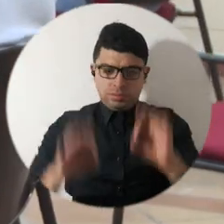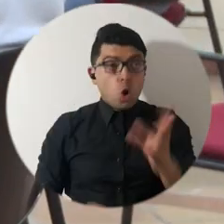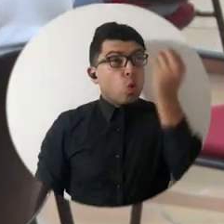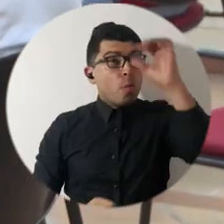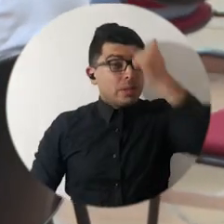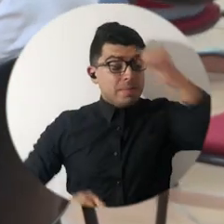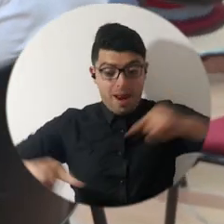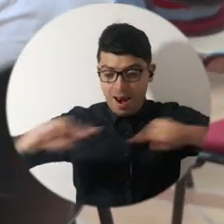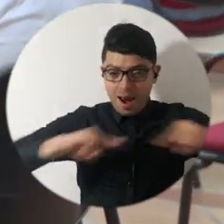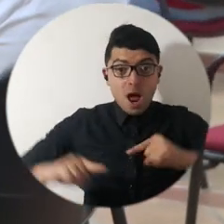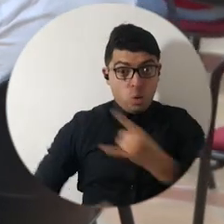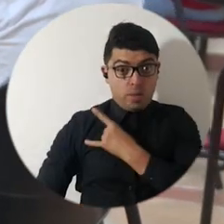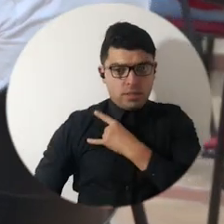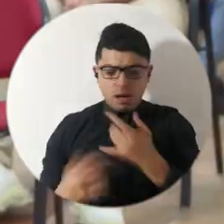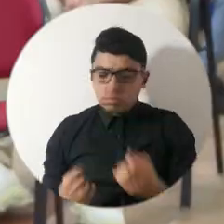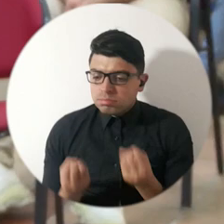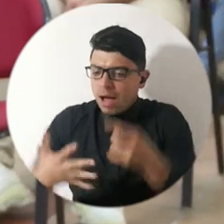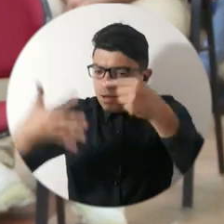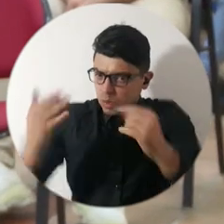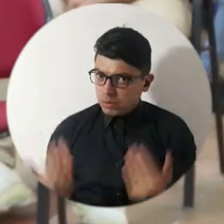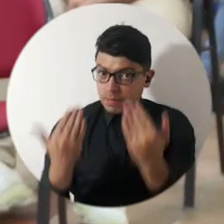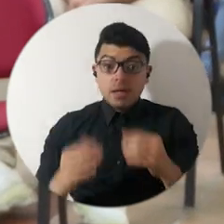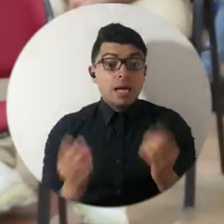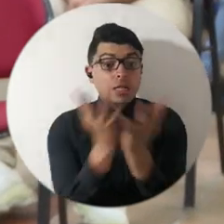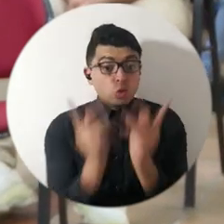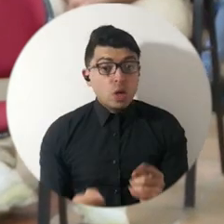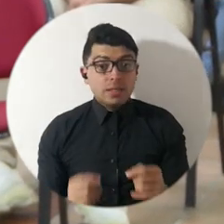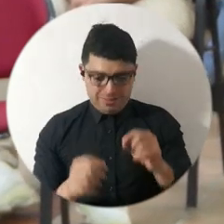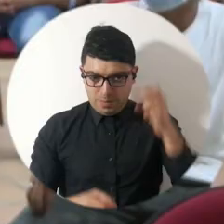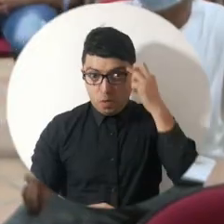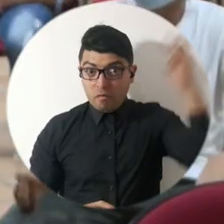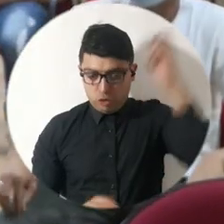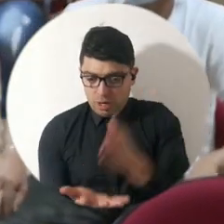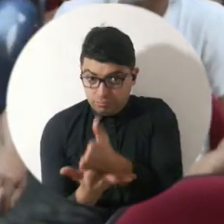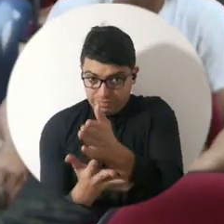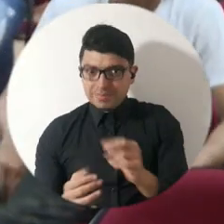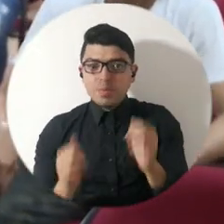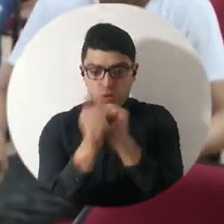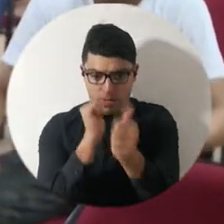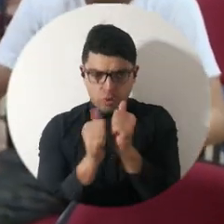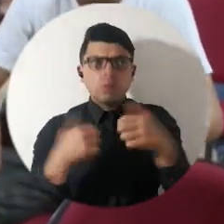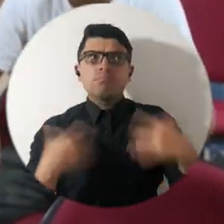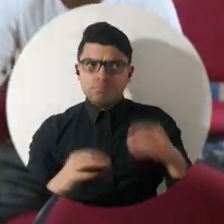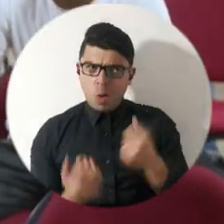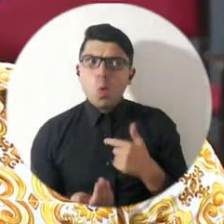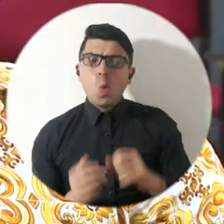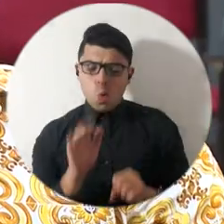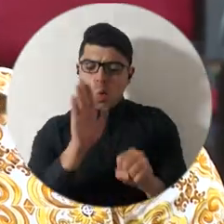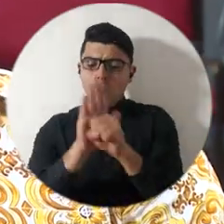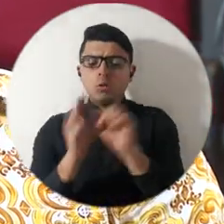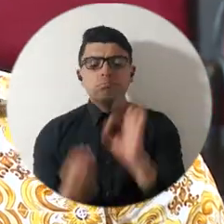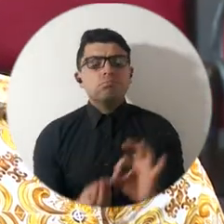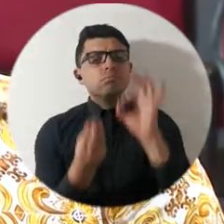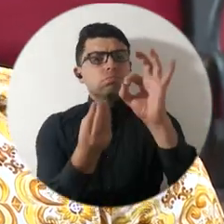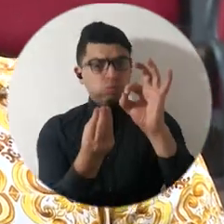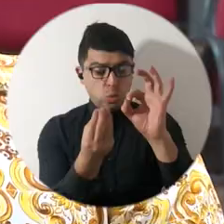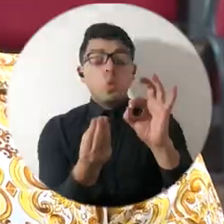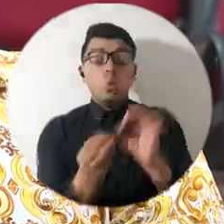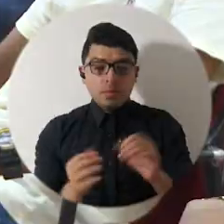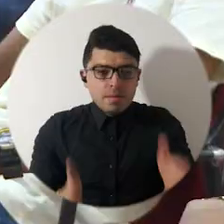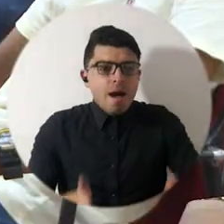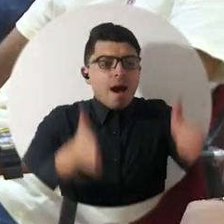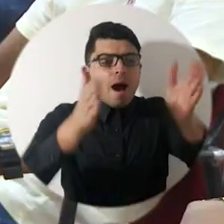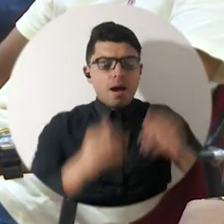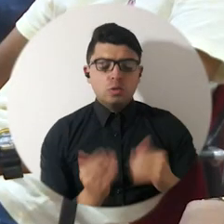beneficios que otorga, los alumnos del programa profesional en deporte también reconocieron la acreditación en alta calidad que obtuvo esta casa de